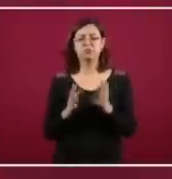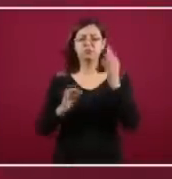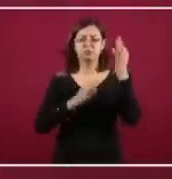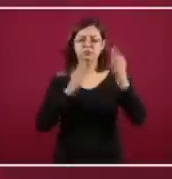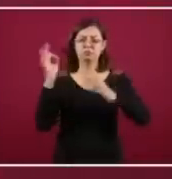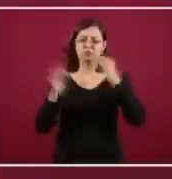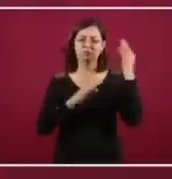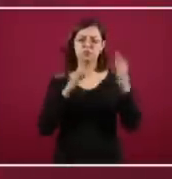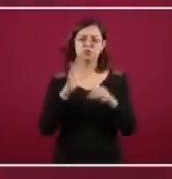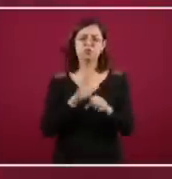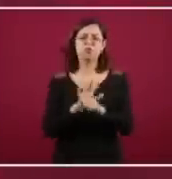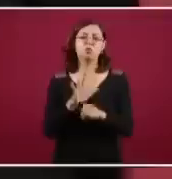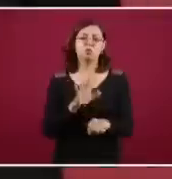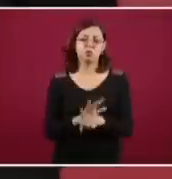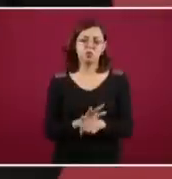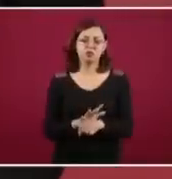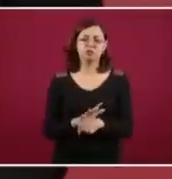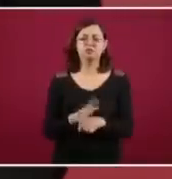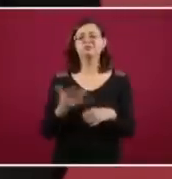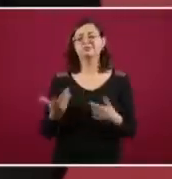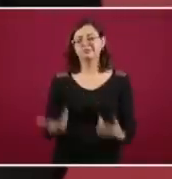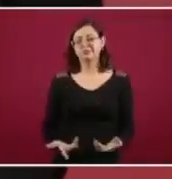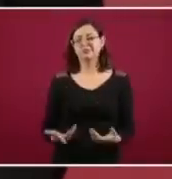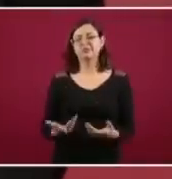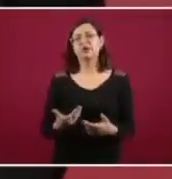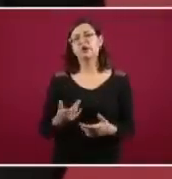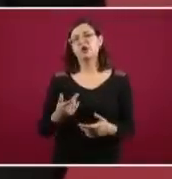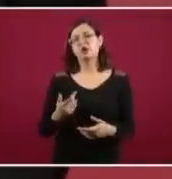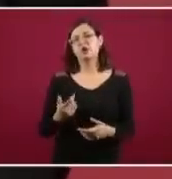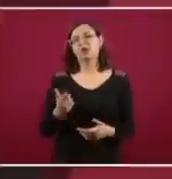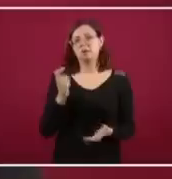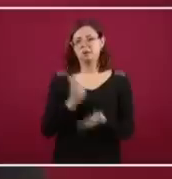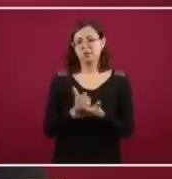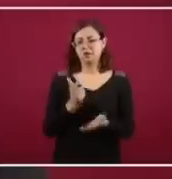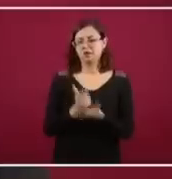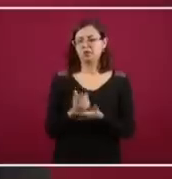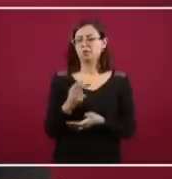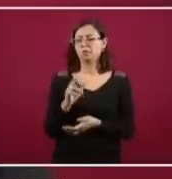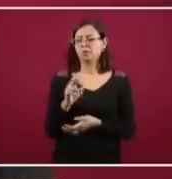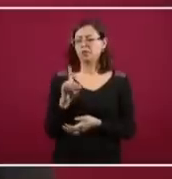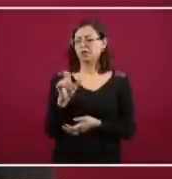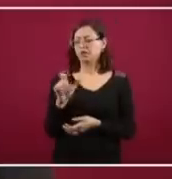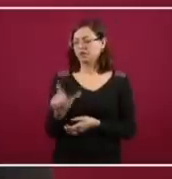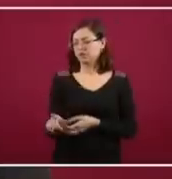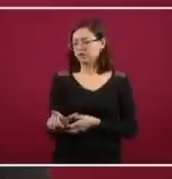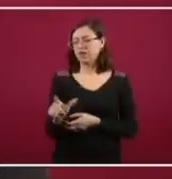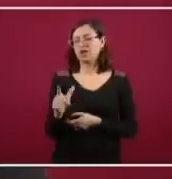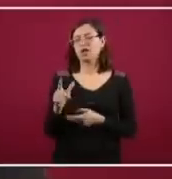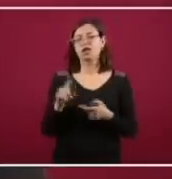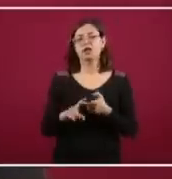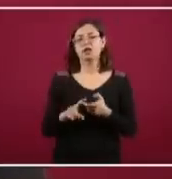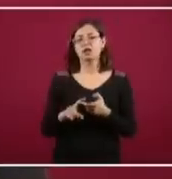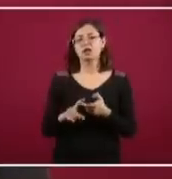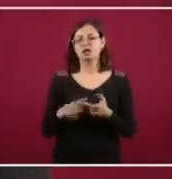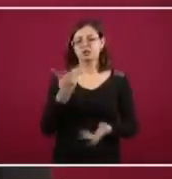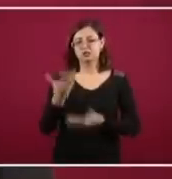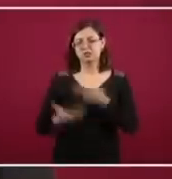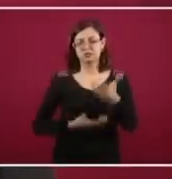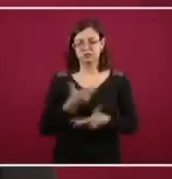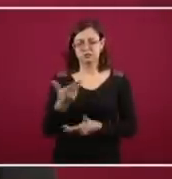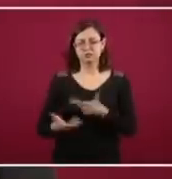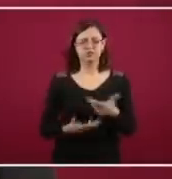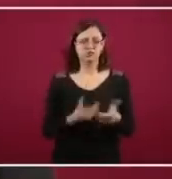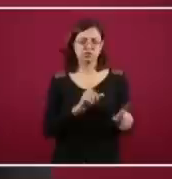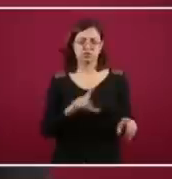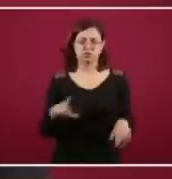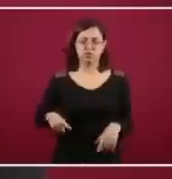promoviendo la actualización a quienes tienen retrasos en el pago del predial o en sus consumos de servicios